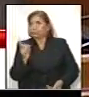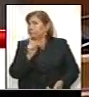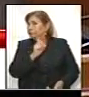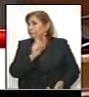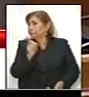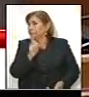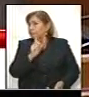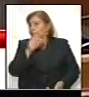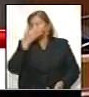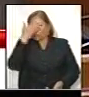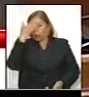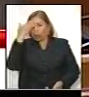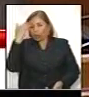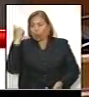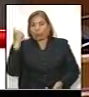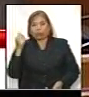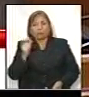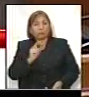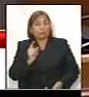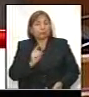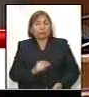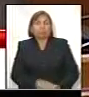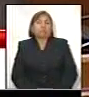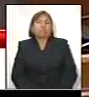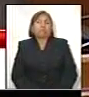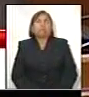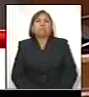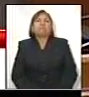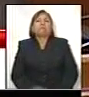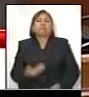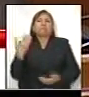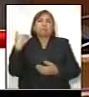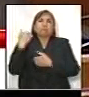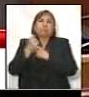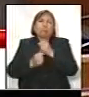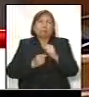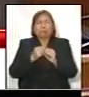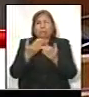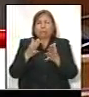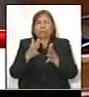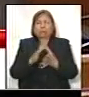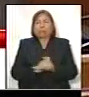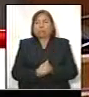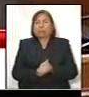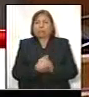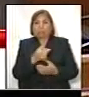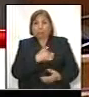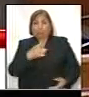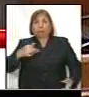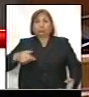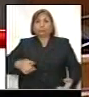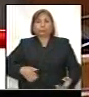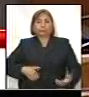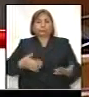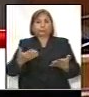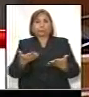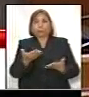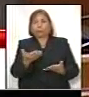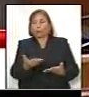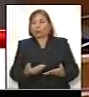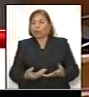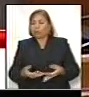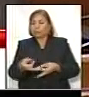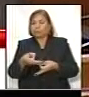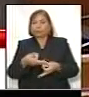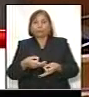olvidar, presidenta, que a mediados del año pasado el presidente electo que tomó